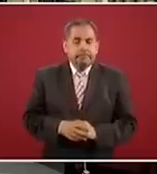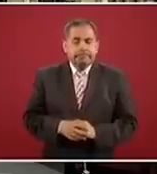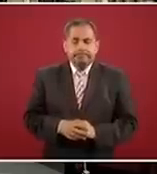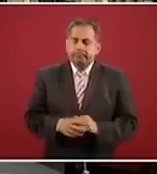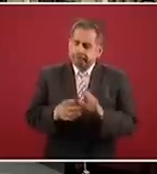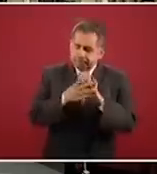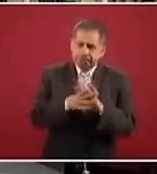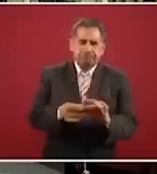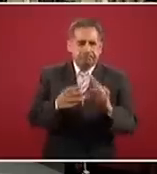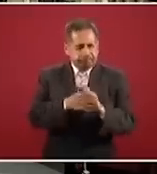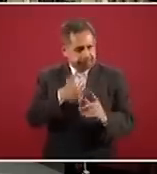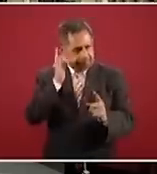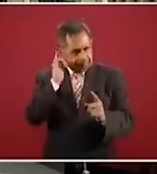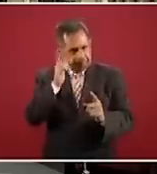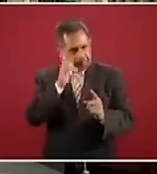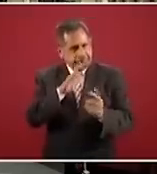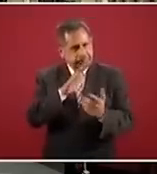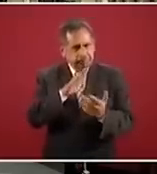convencer,